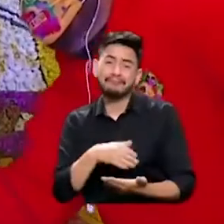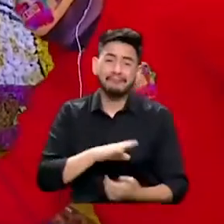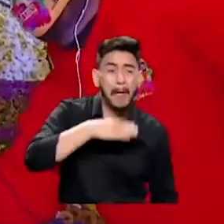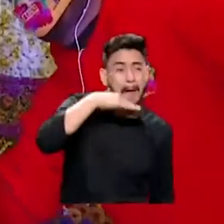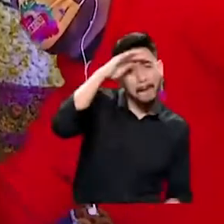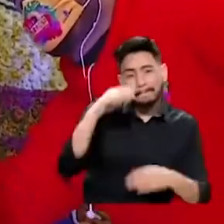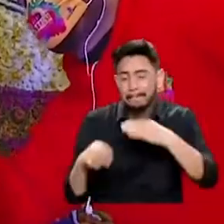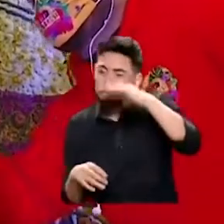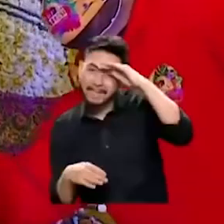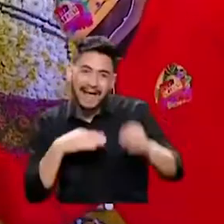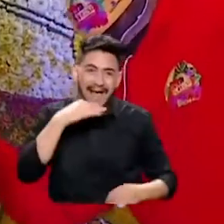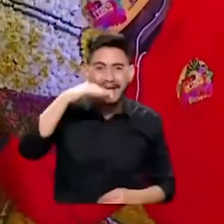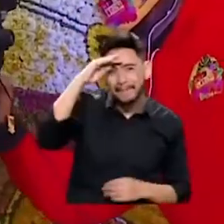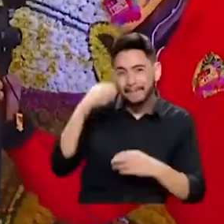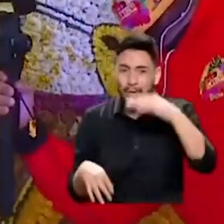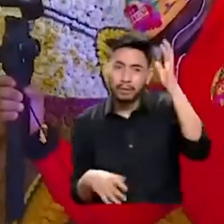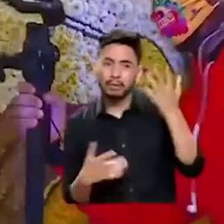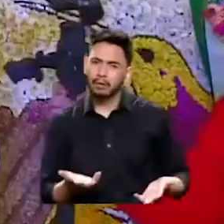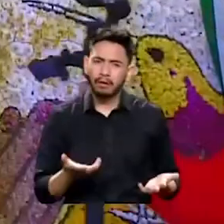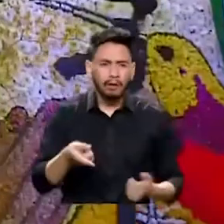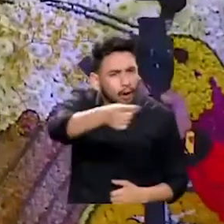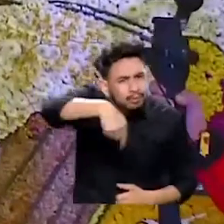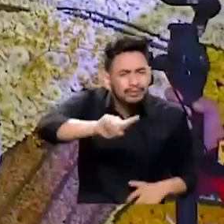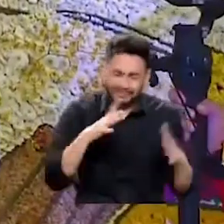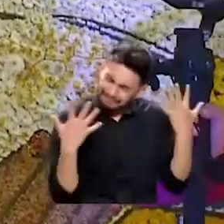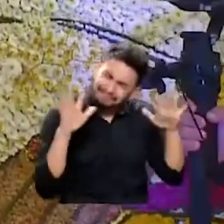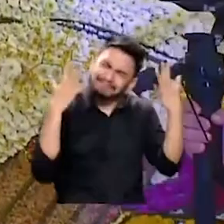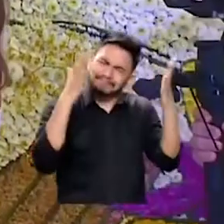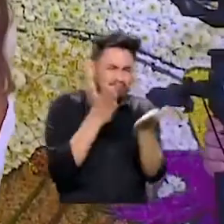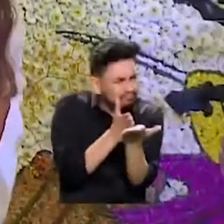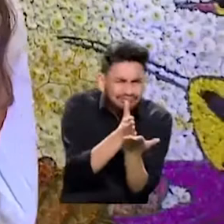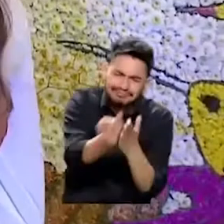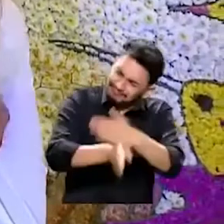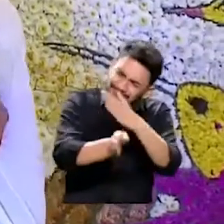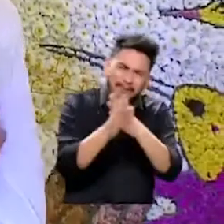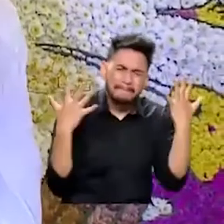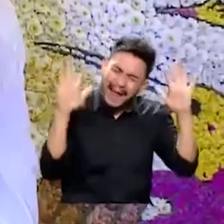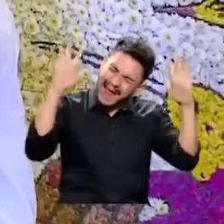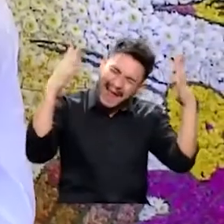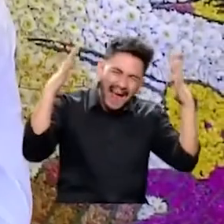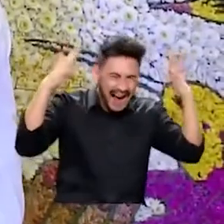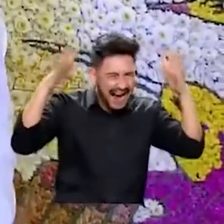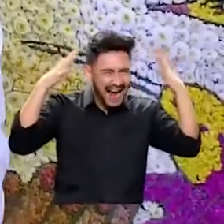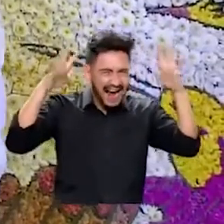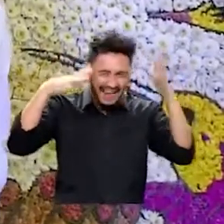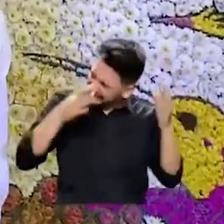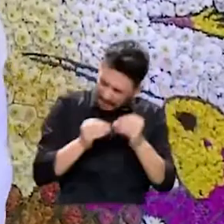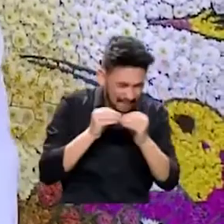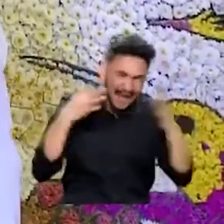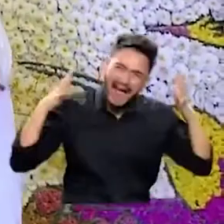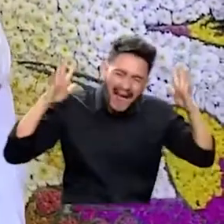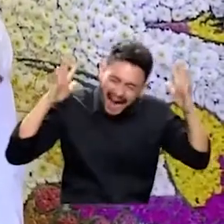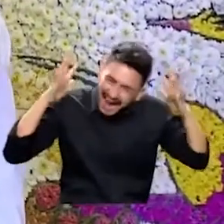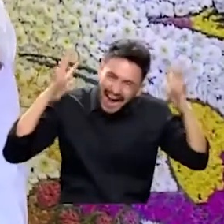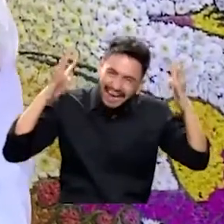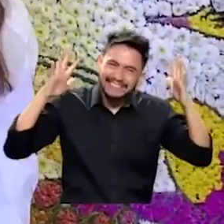Yo quisiera que ese aplauso fuera sostenido, por favor, en los hogares, aquí, a través de las redes sociales. Es